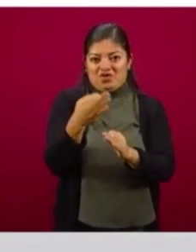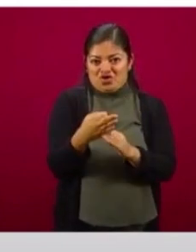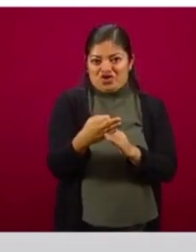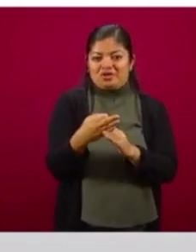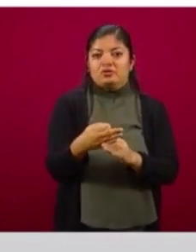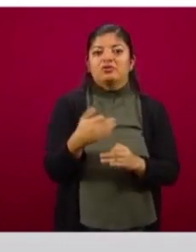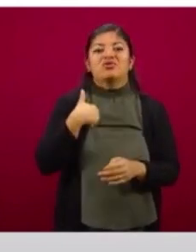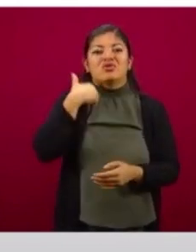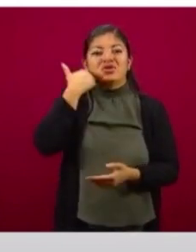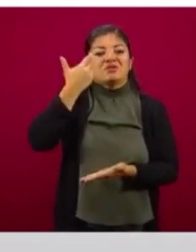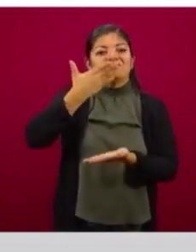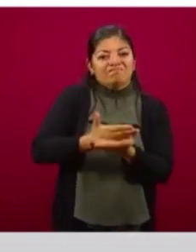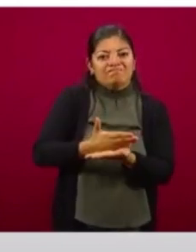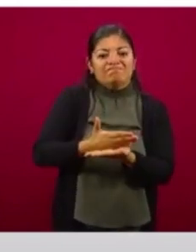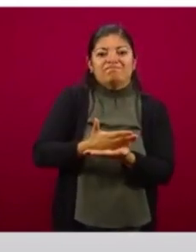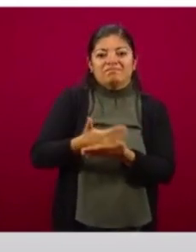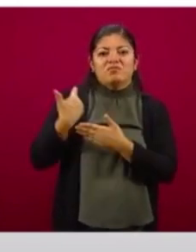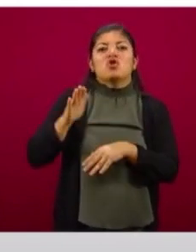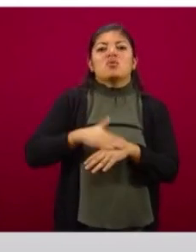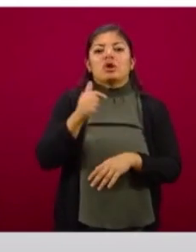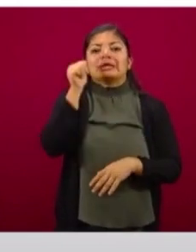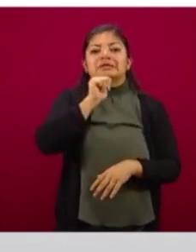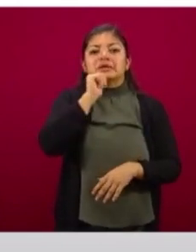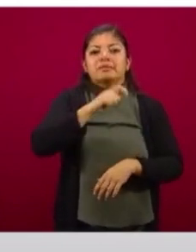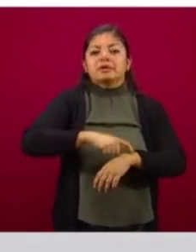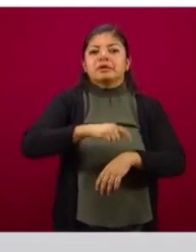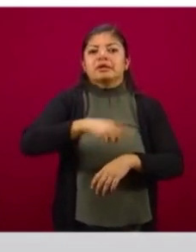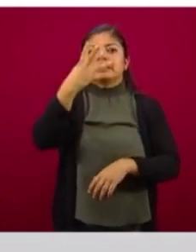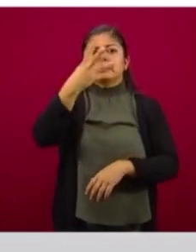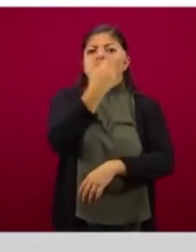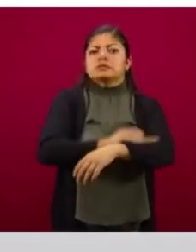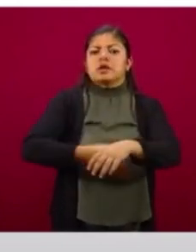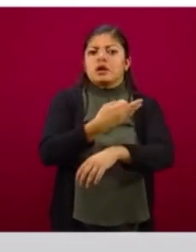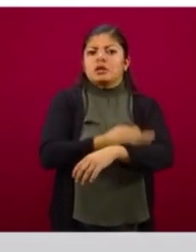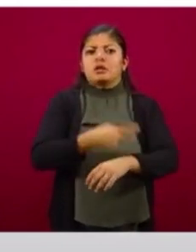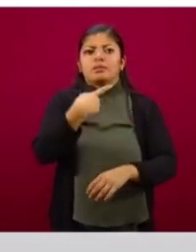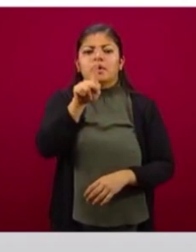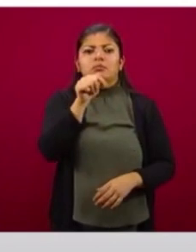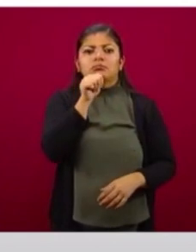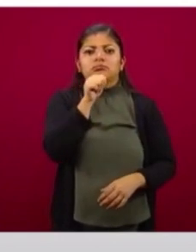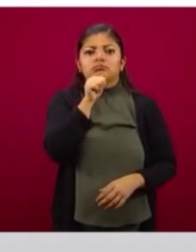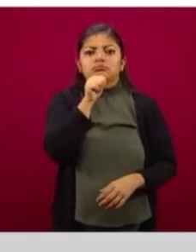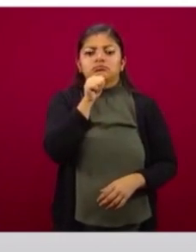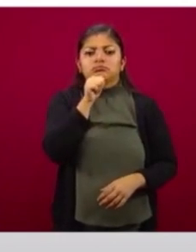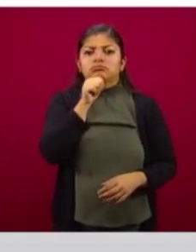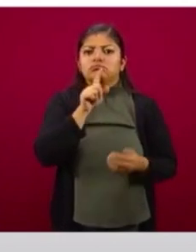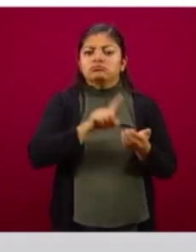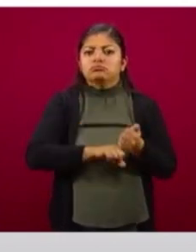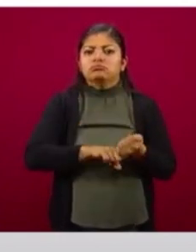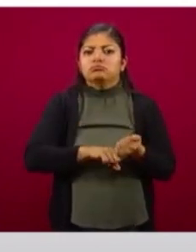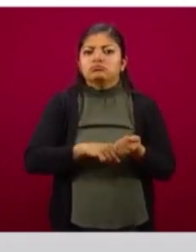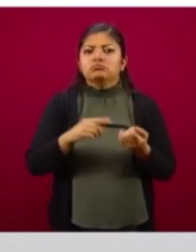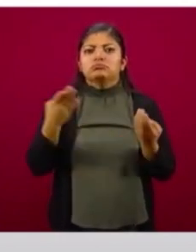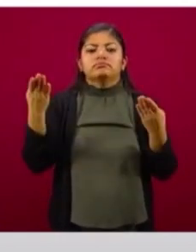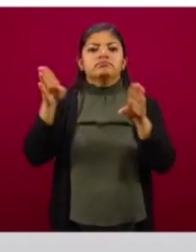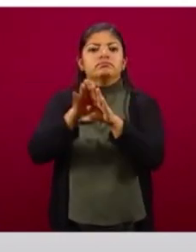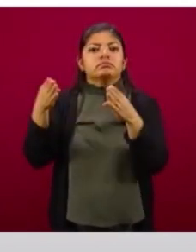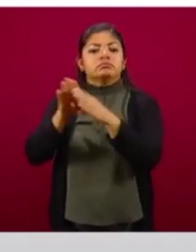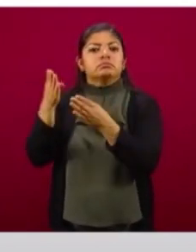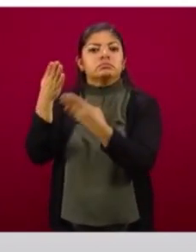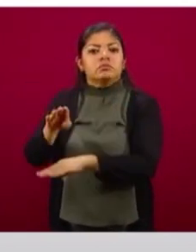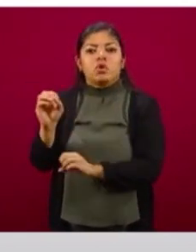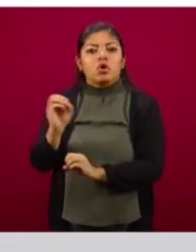las 3 de la tarde y todavía no cerraban algunas sucursales, y entonces estaba un poco